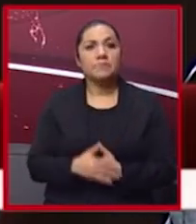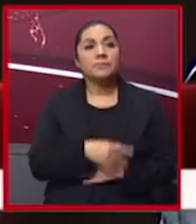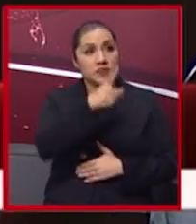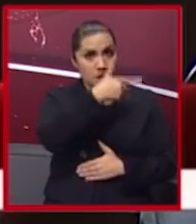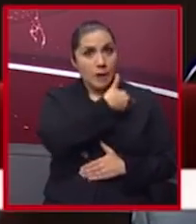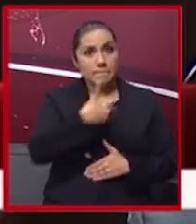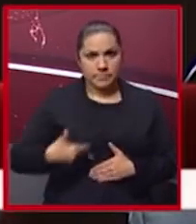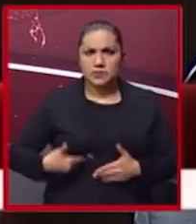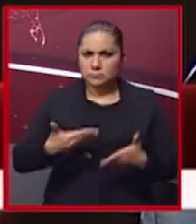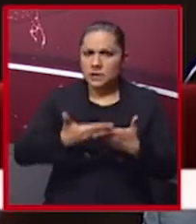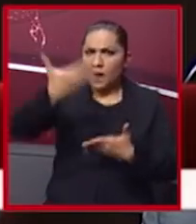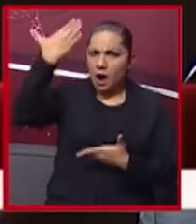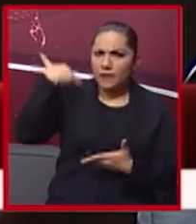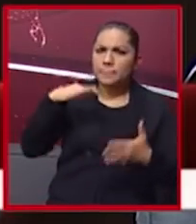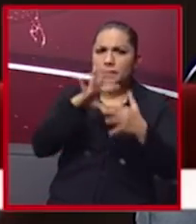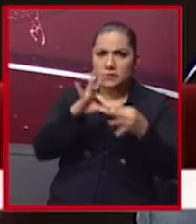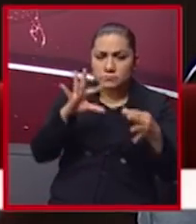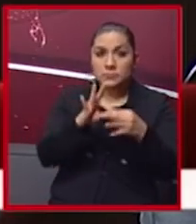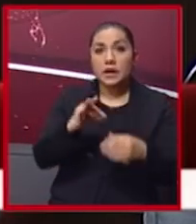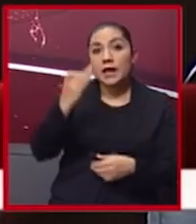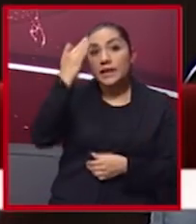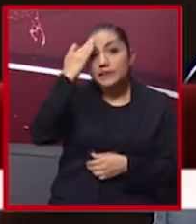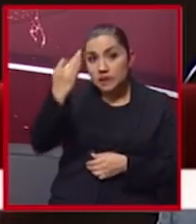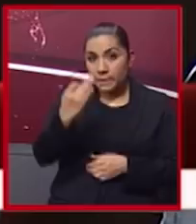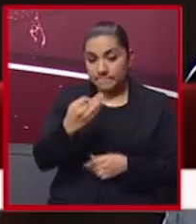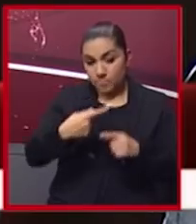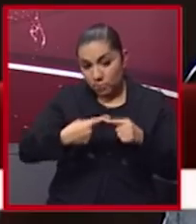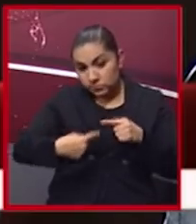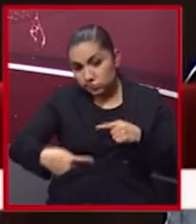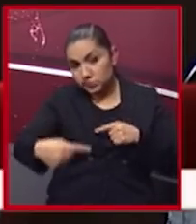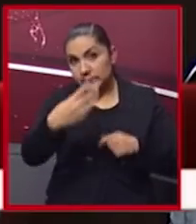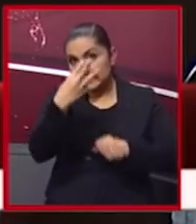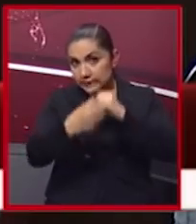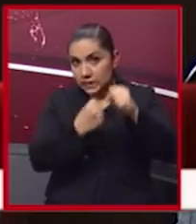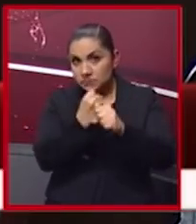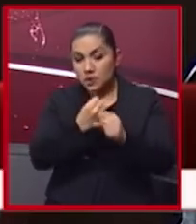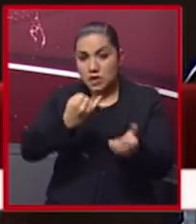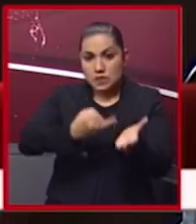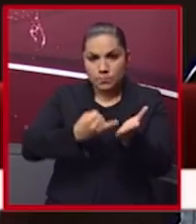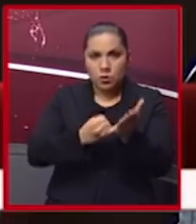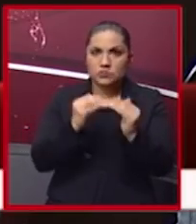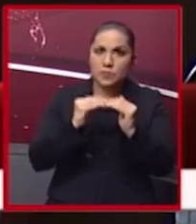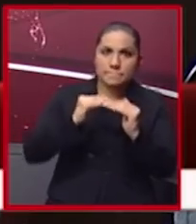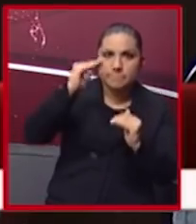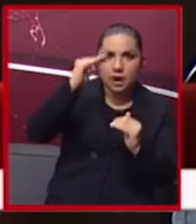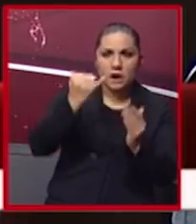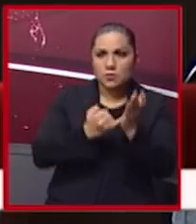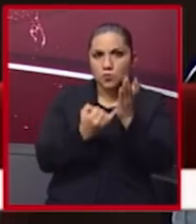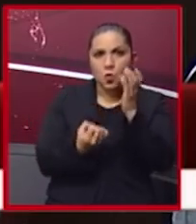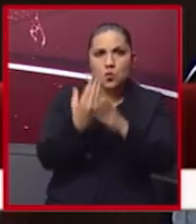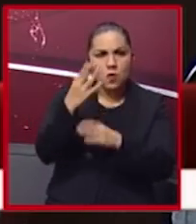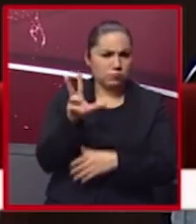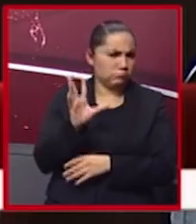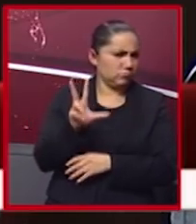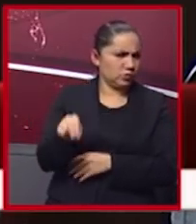los impuestos los 3 primeros años. La proyección de los ingresos